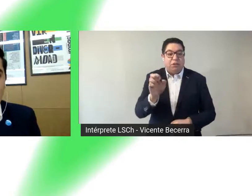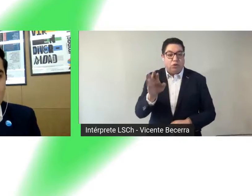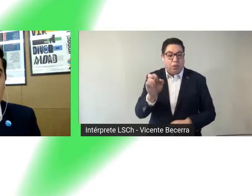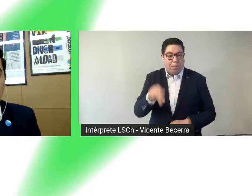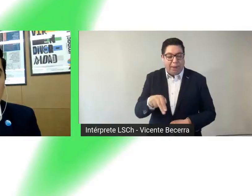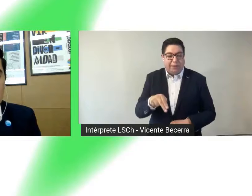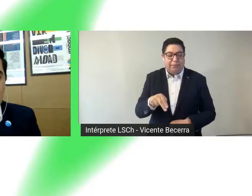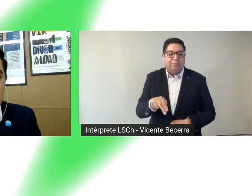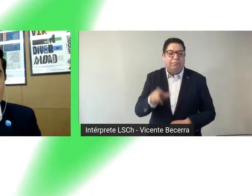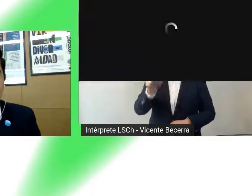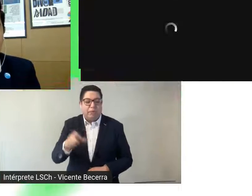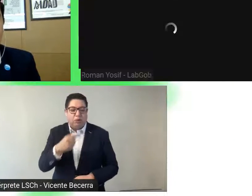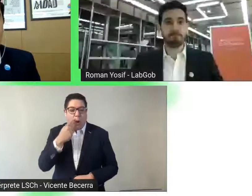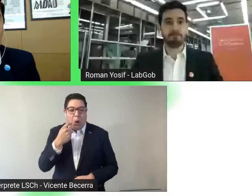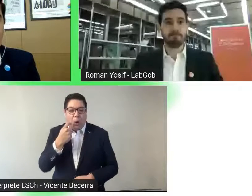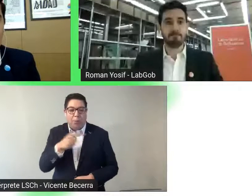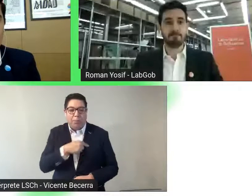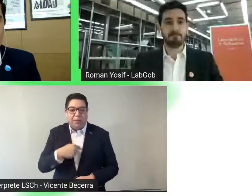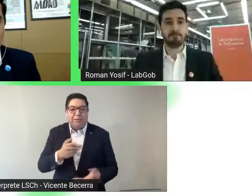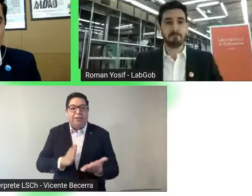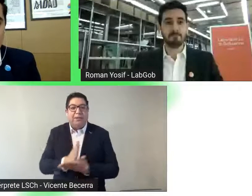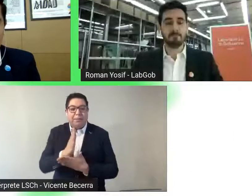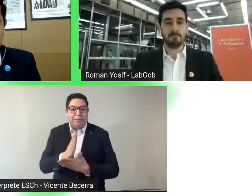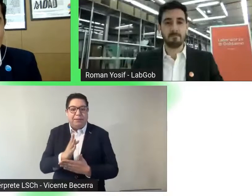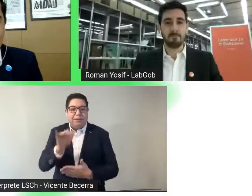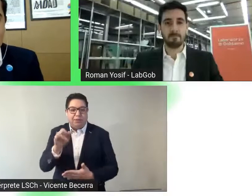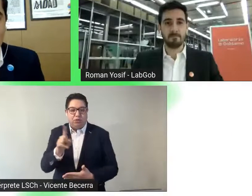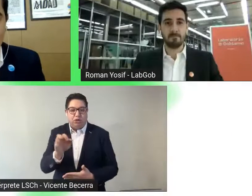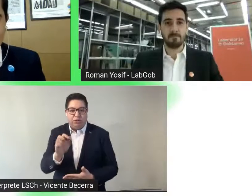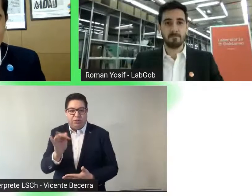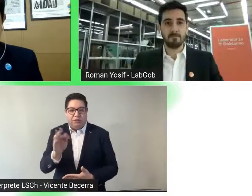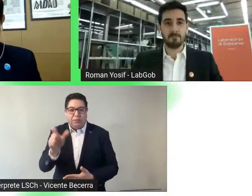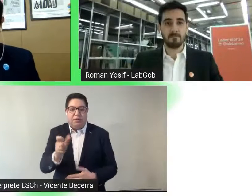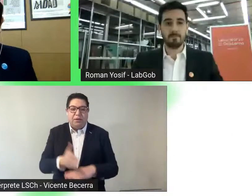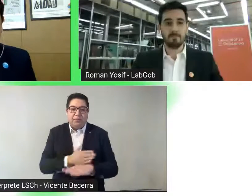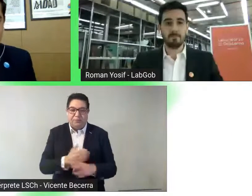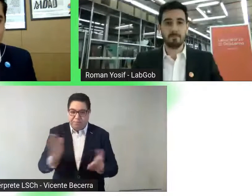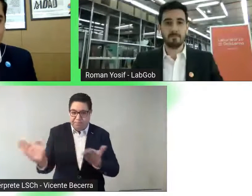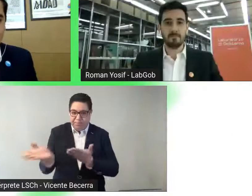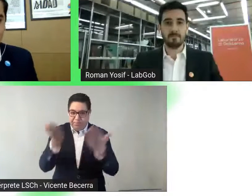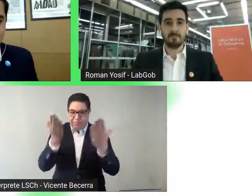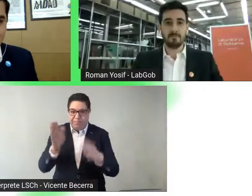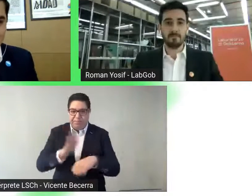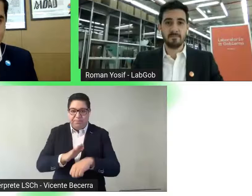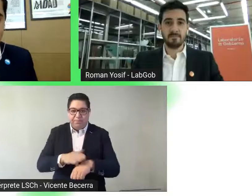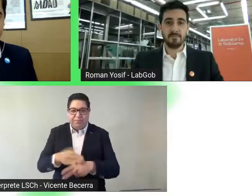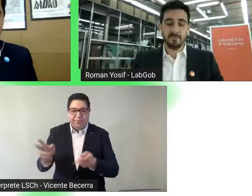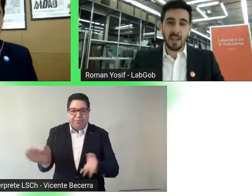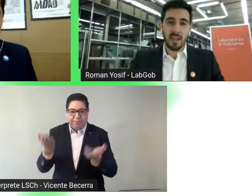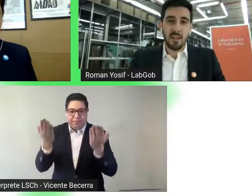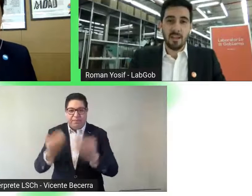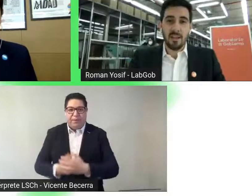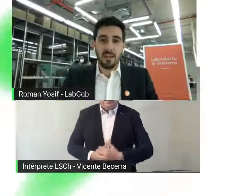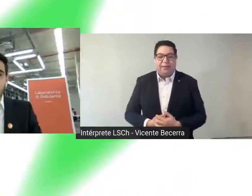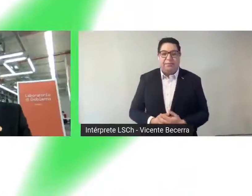para que pueda introducir las siguientes actividades que vamos a tener. Roman, adelante.